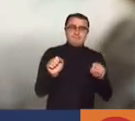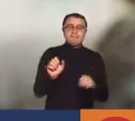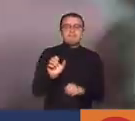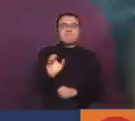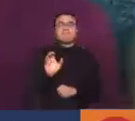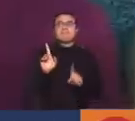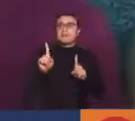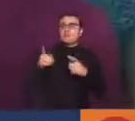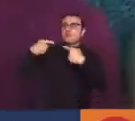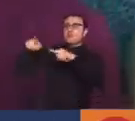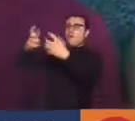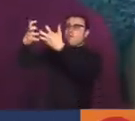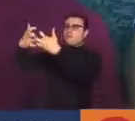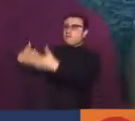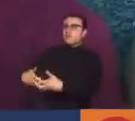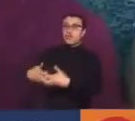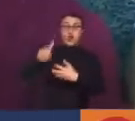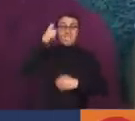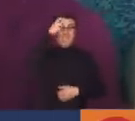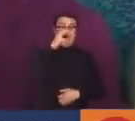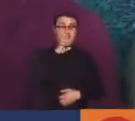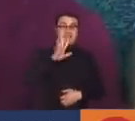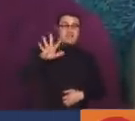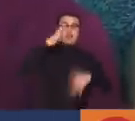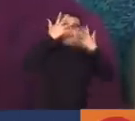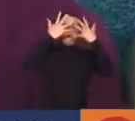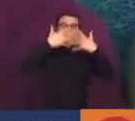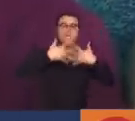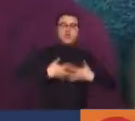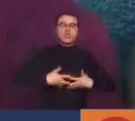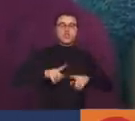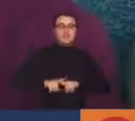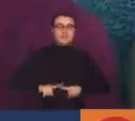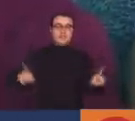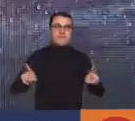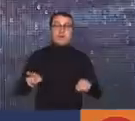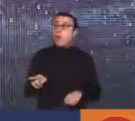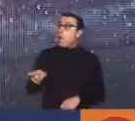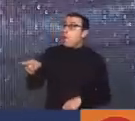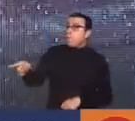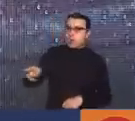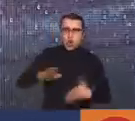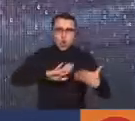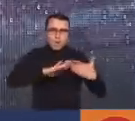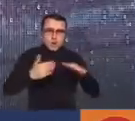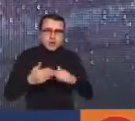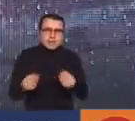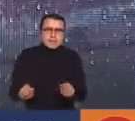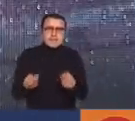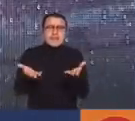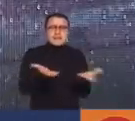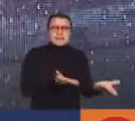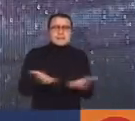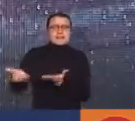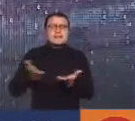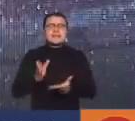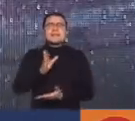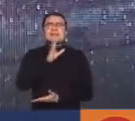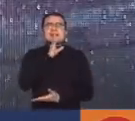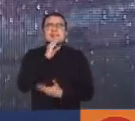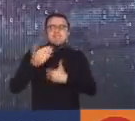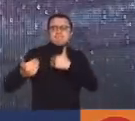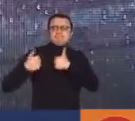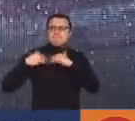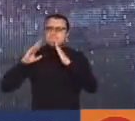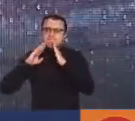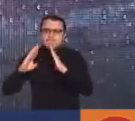competencias diferentes. La mayor parte de los servicios que una comunidad recibe en Bogotá, los recibe del